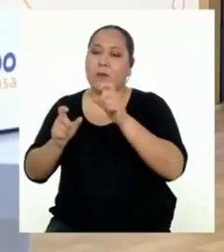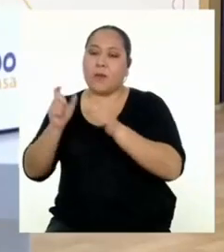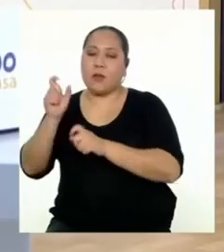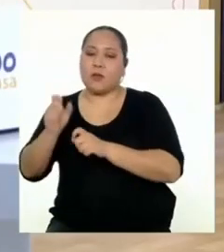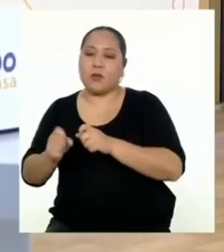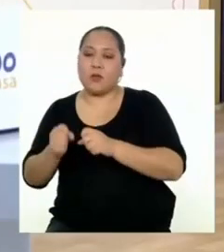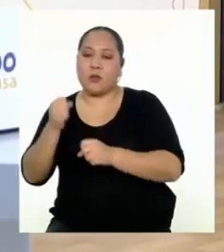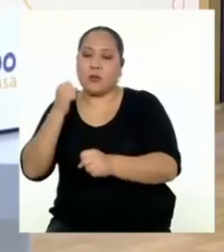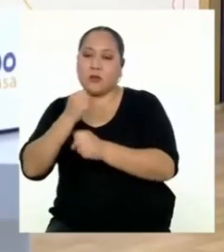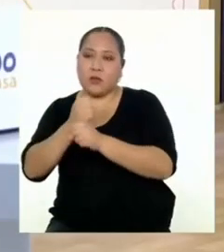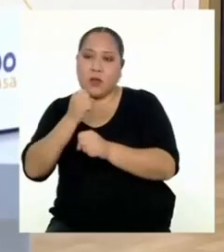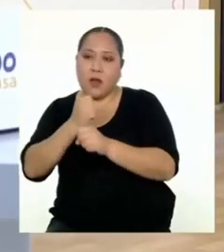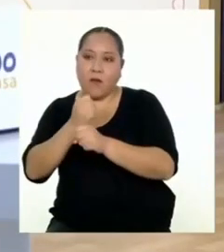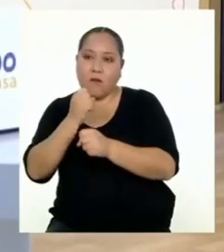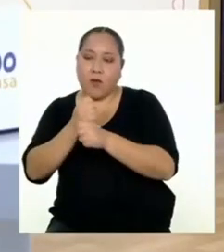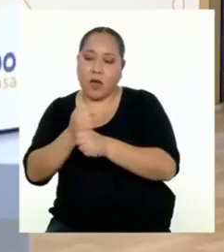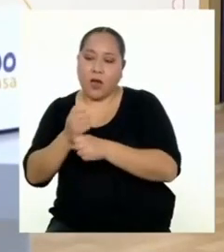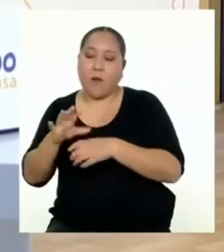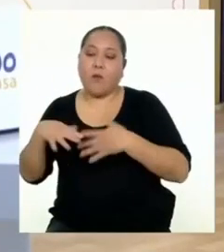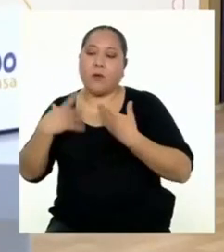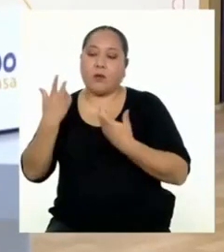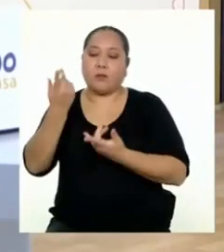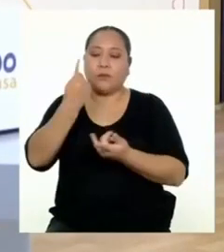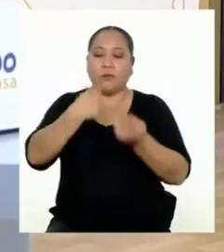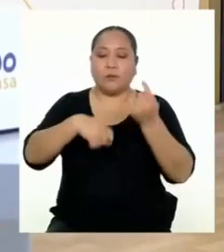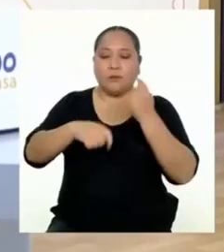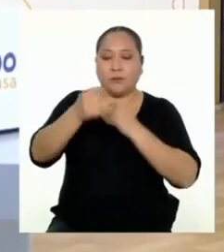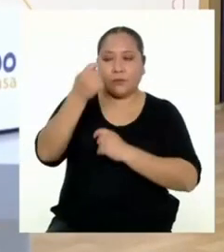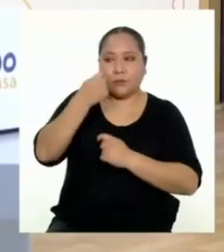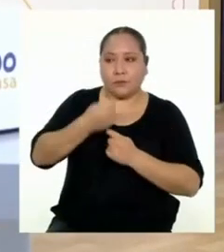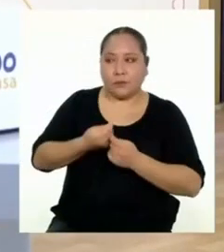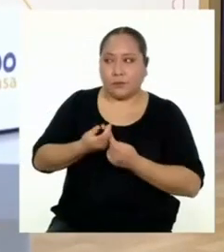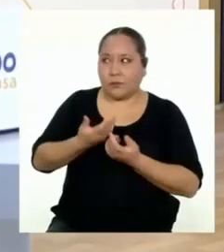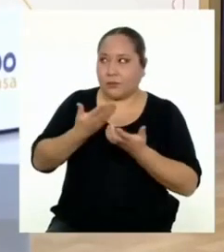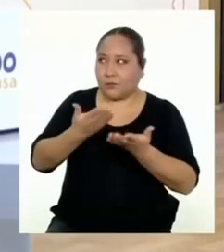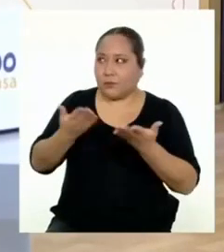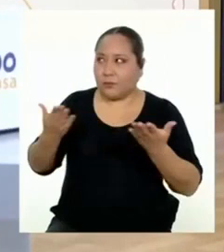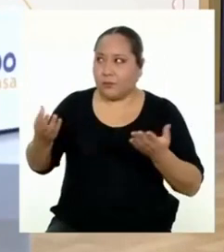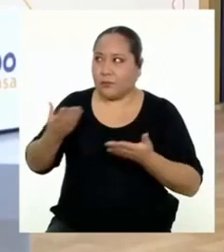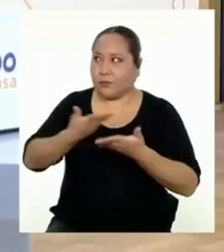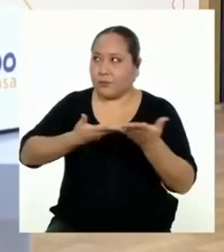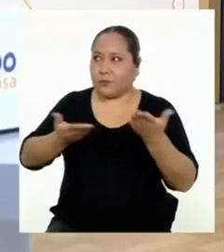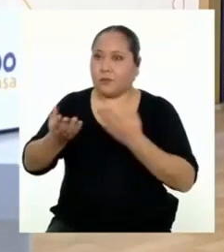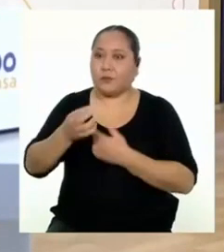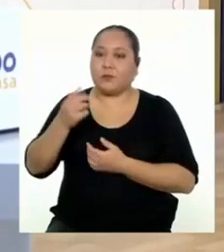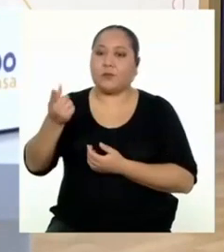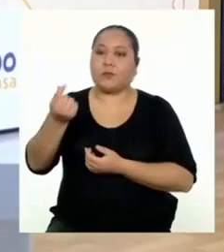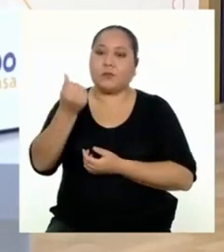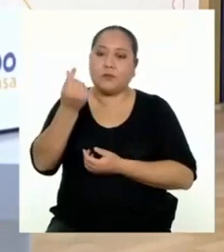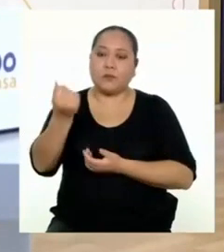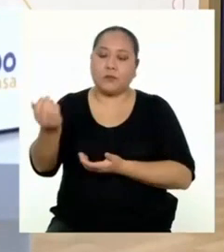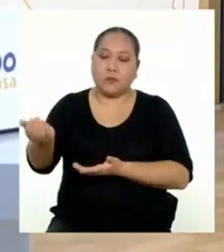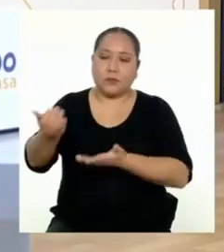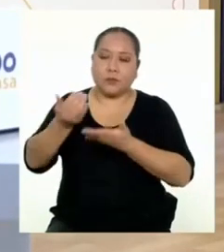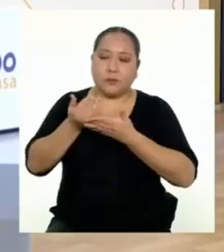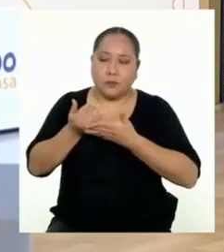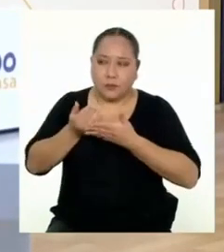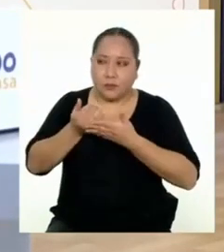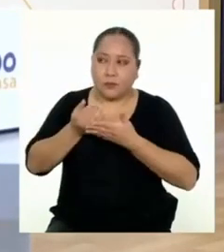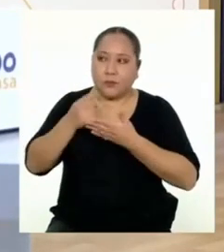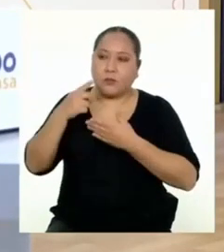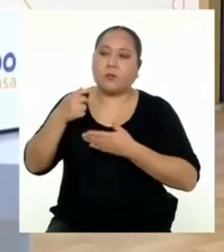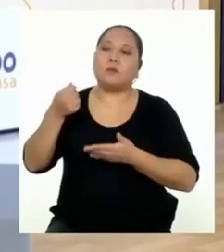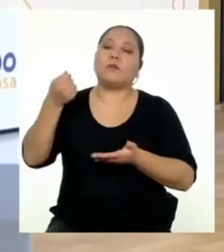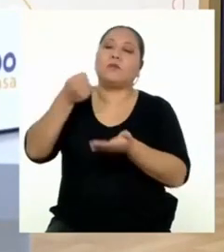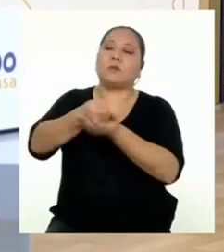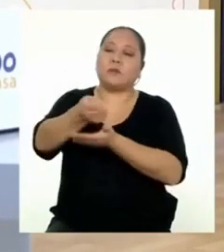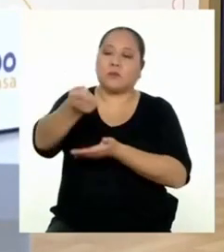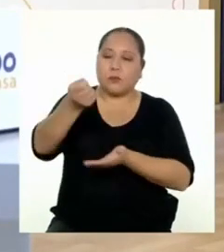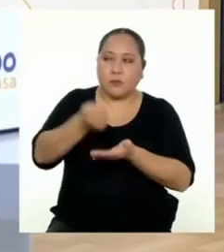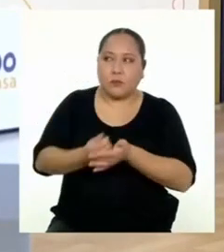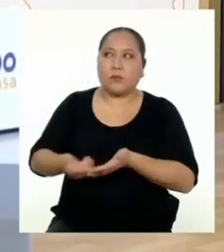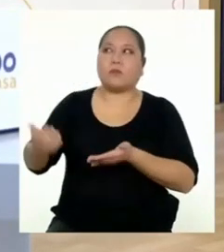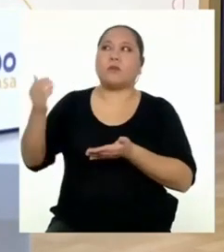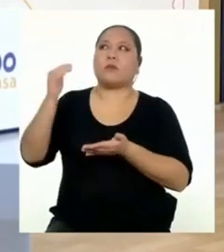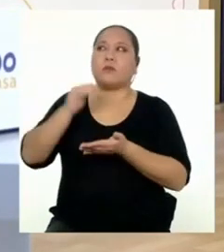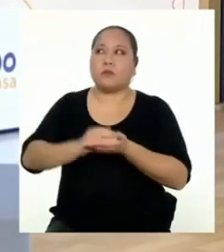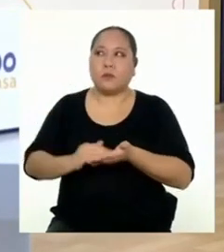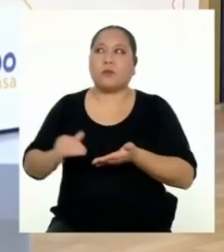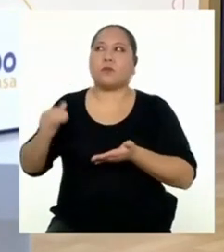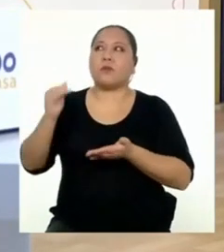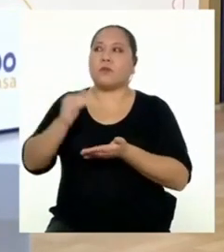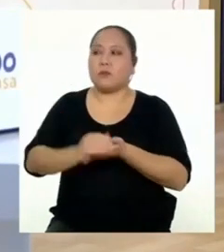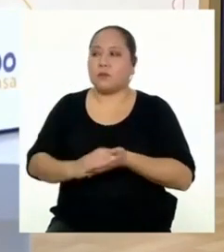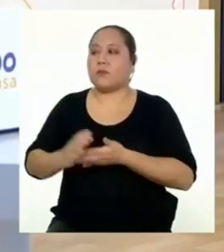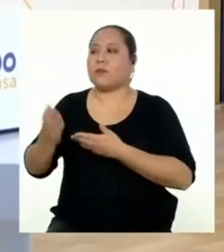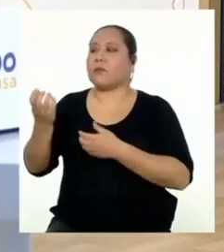produce, puede vender bienes o servicios y tener dinero para, a su vez, comprar los bienes y servicios que requiere